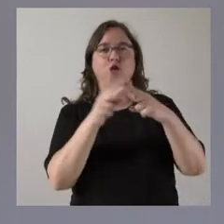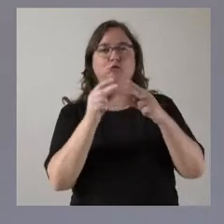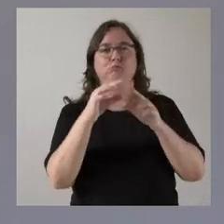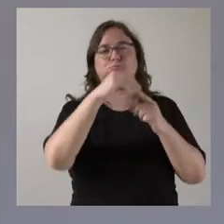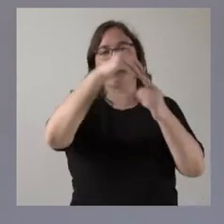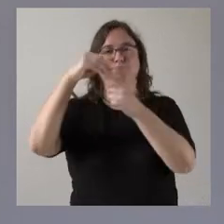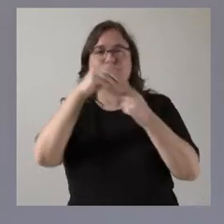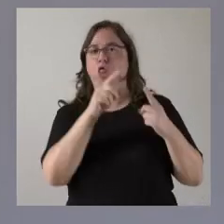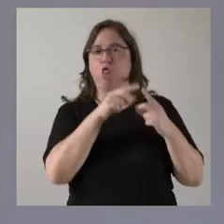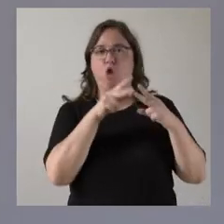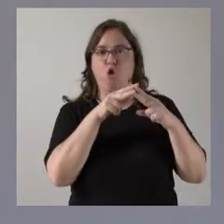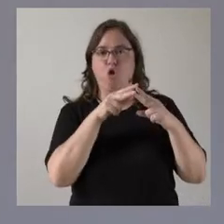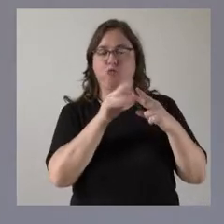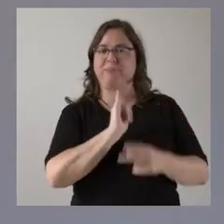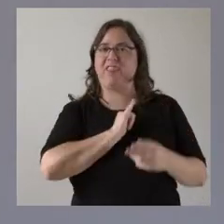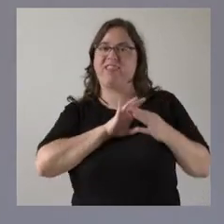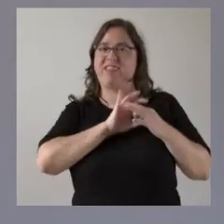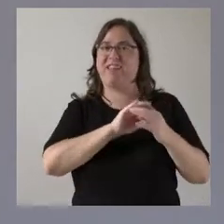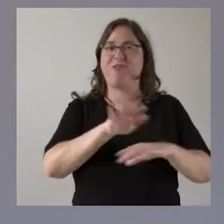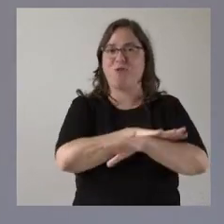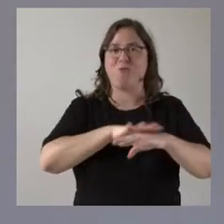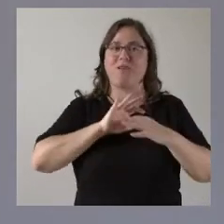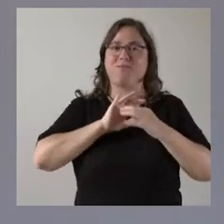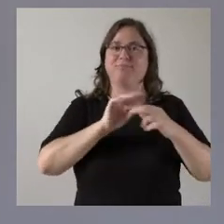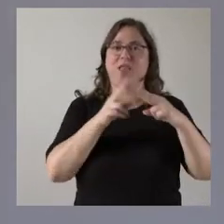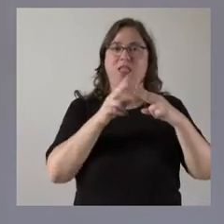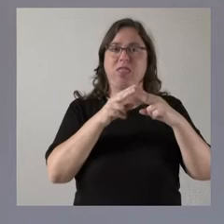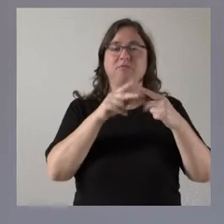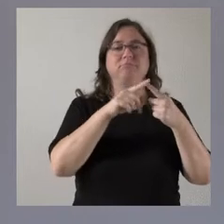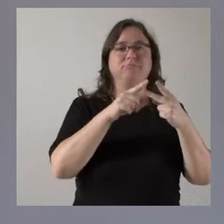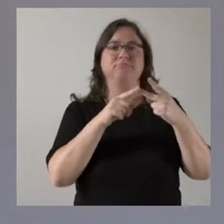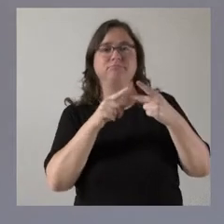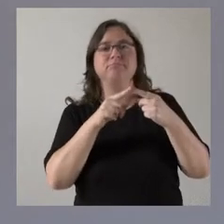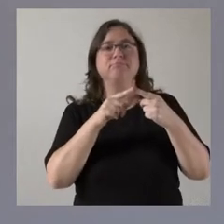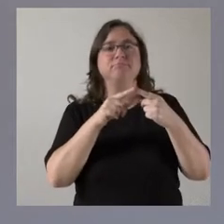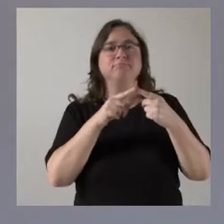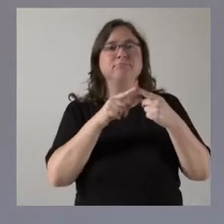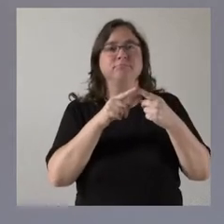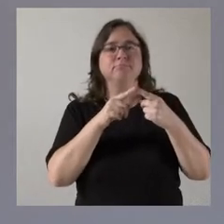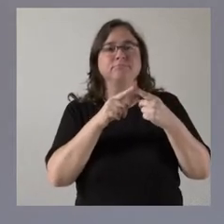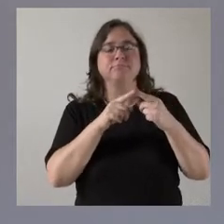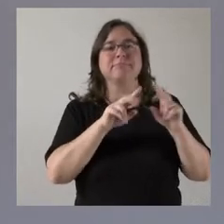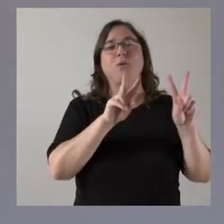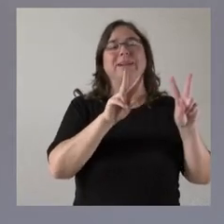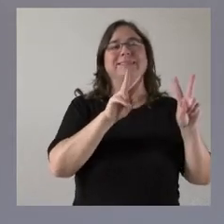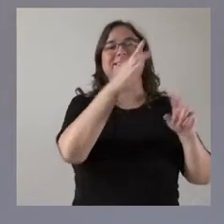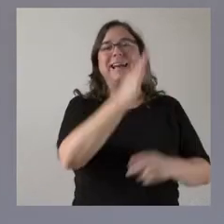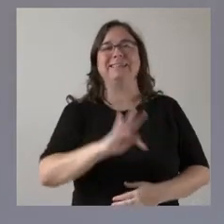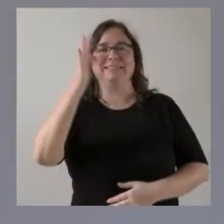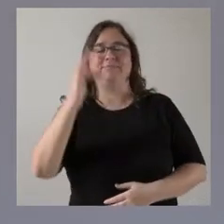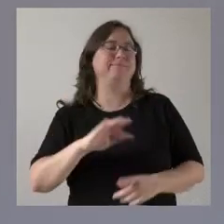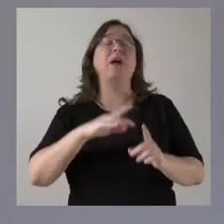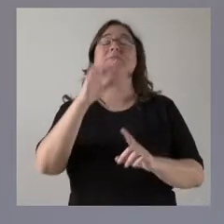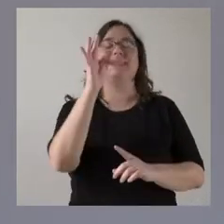que nos han identificado como gobierno dos señales de identidad en torno a dos test trabajo